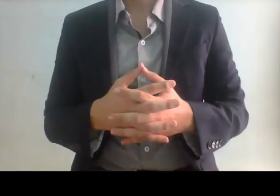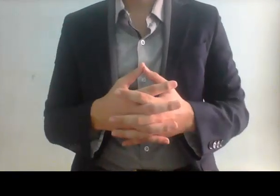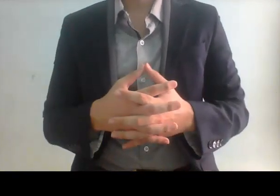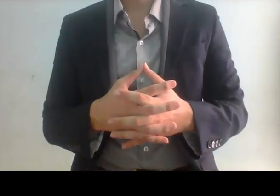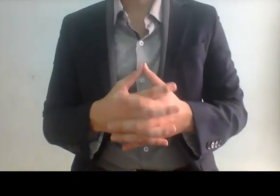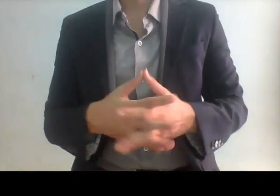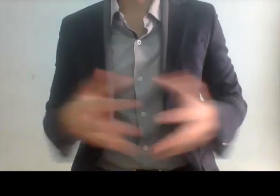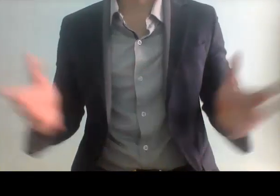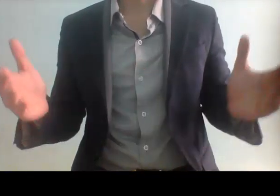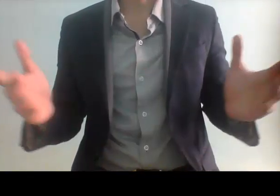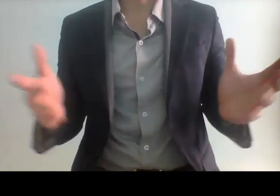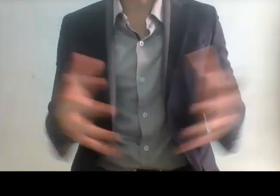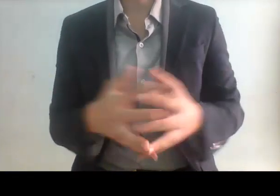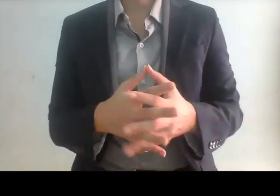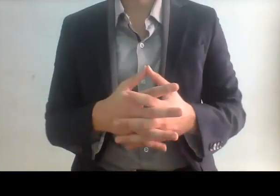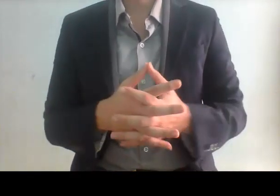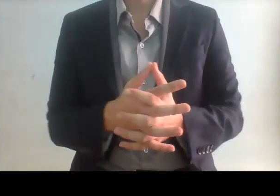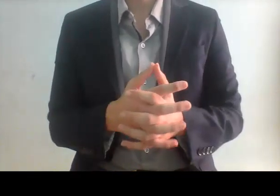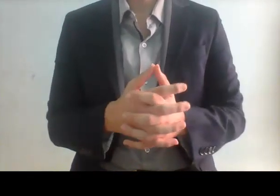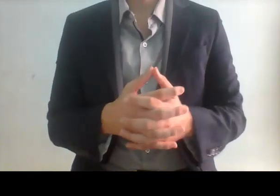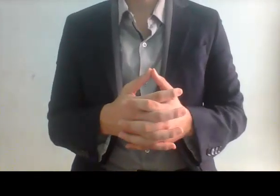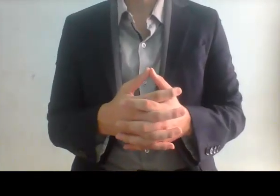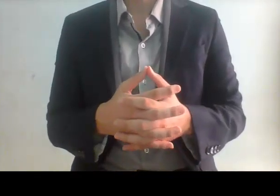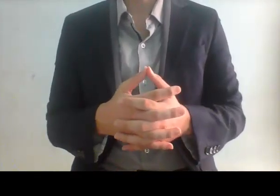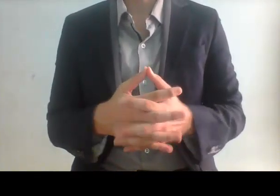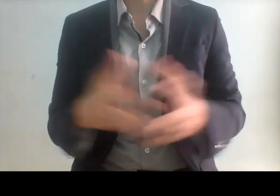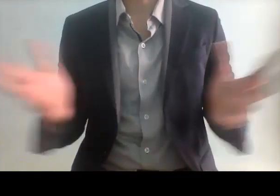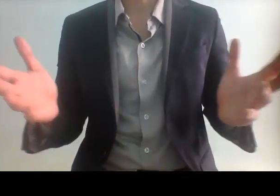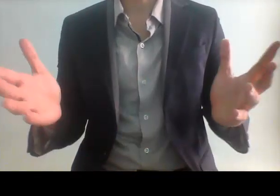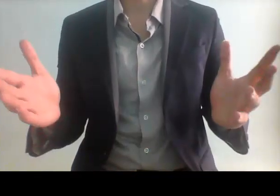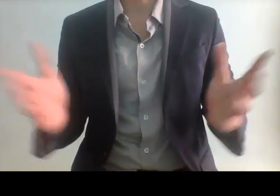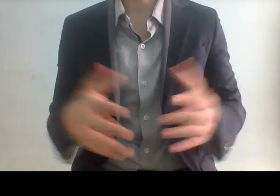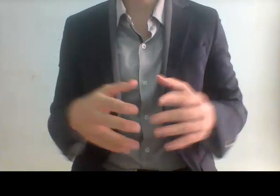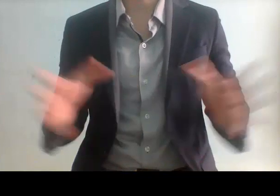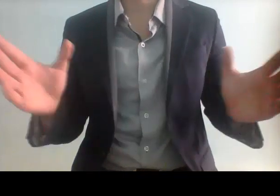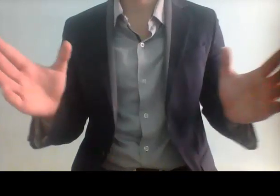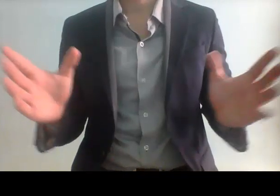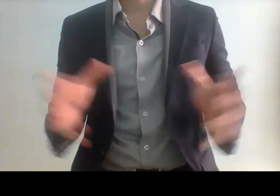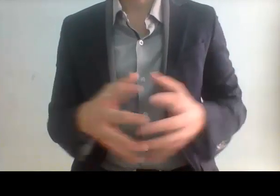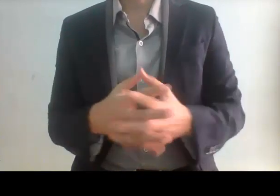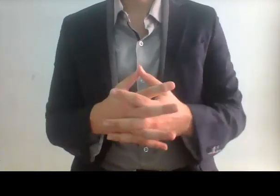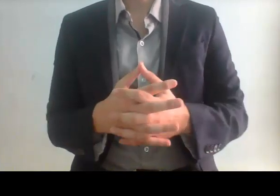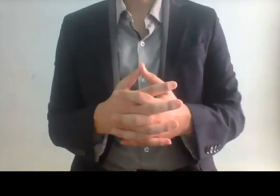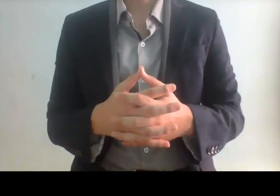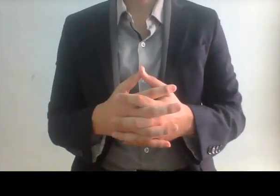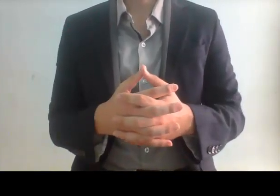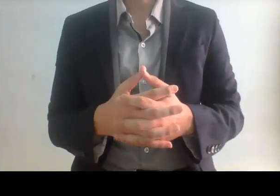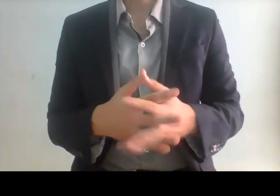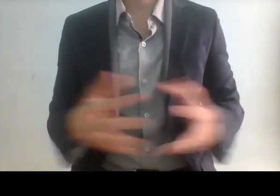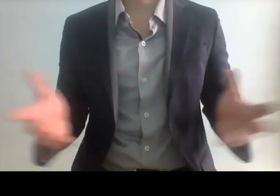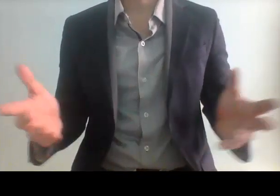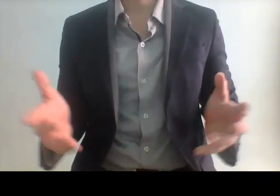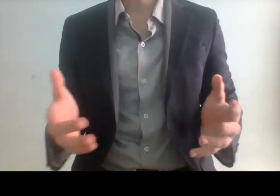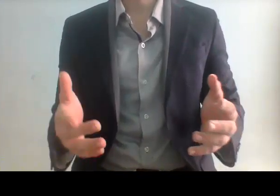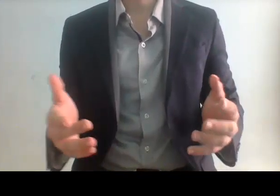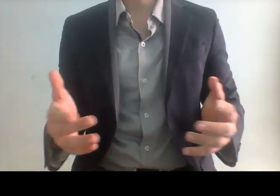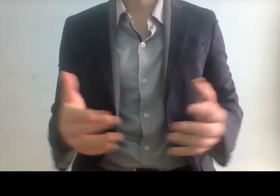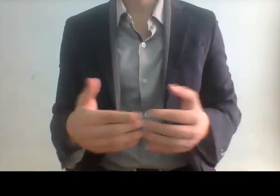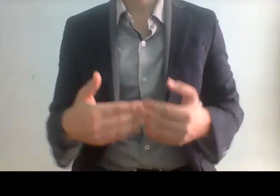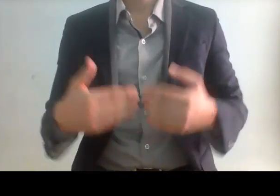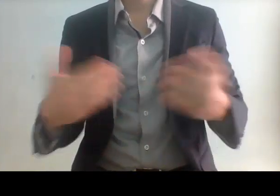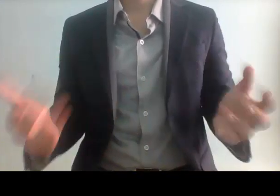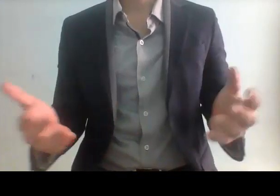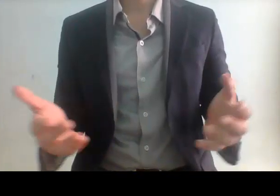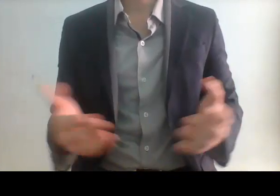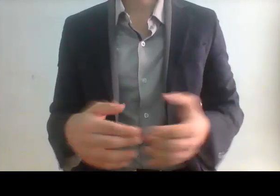ir, y no a los bolsillos de las personas cercanas al Faro o a otros personajes que lo que quieren es para campañas